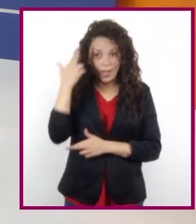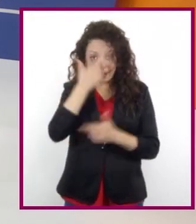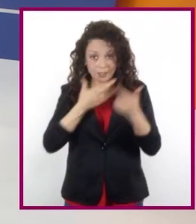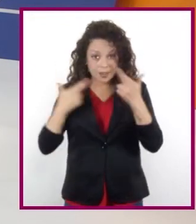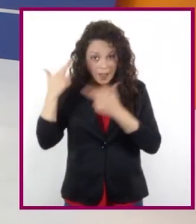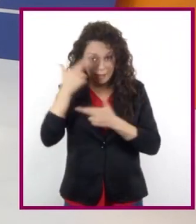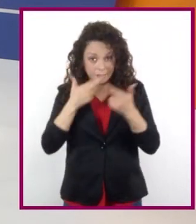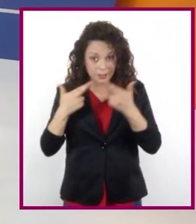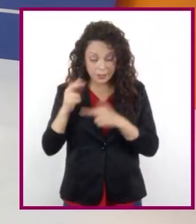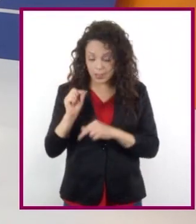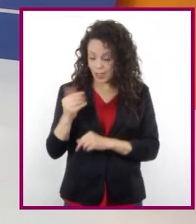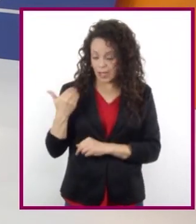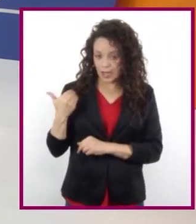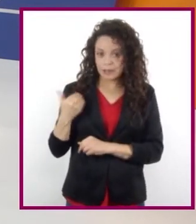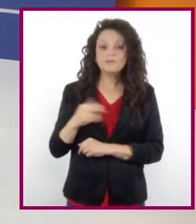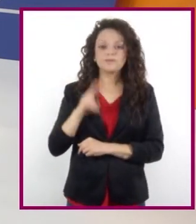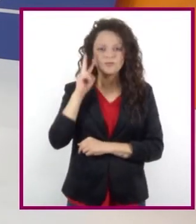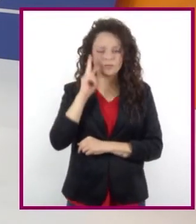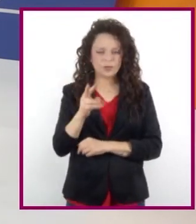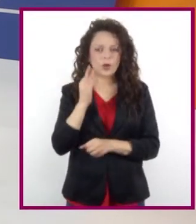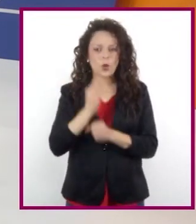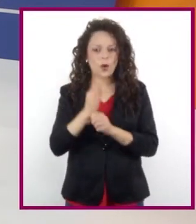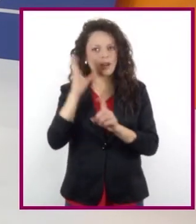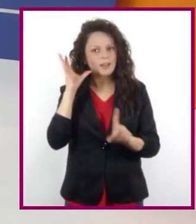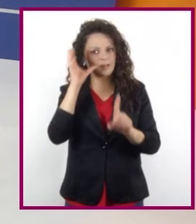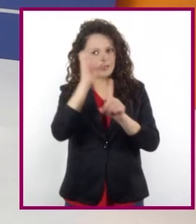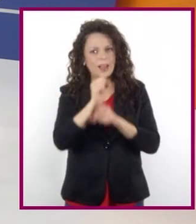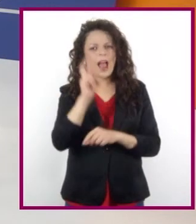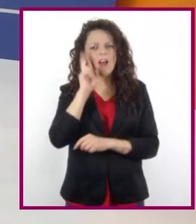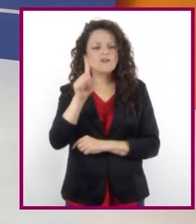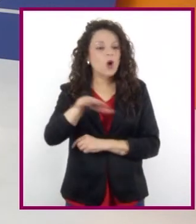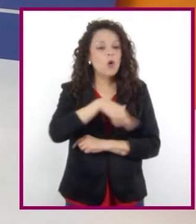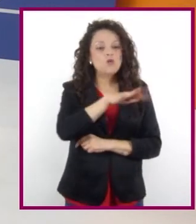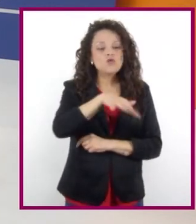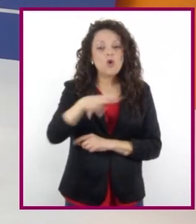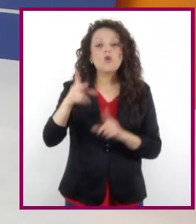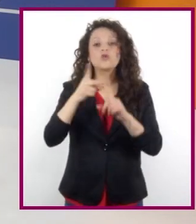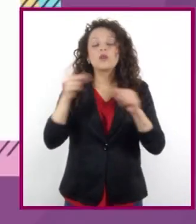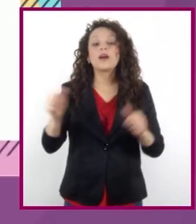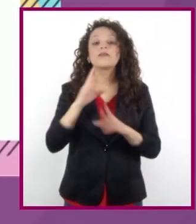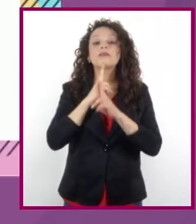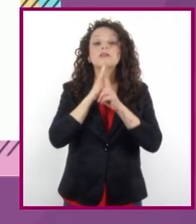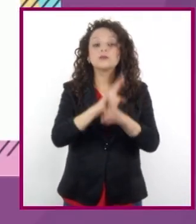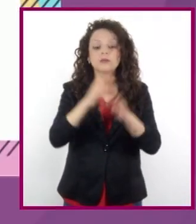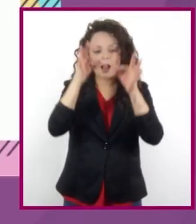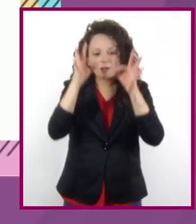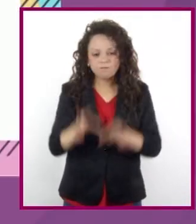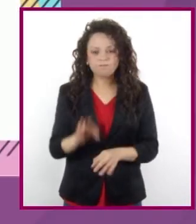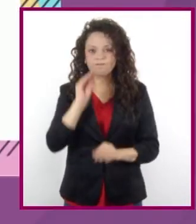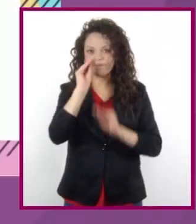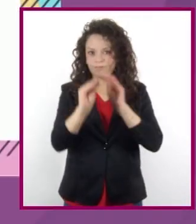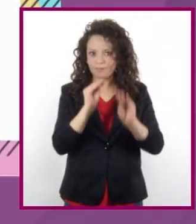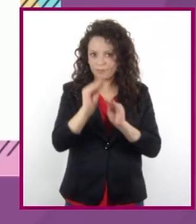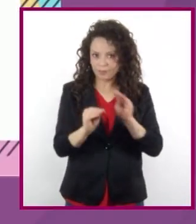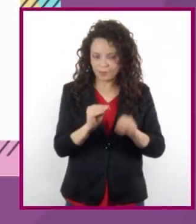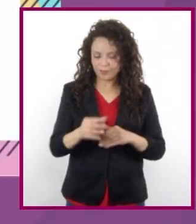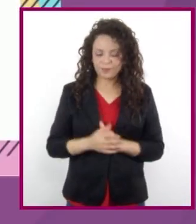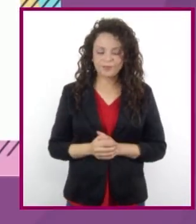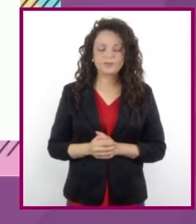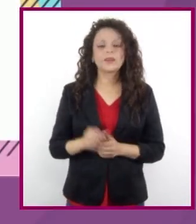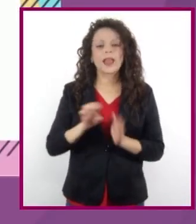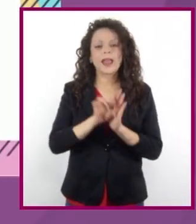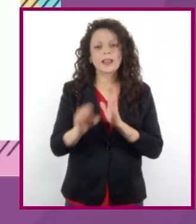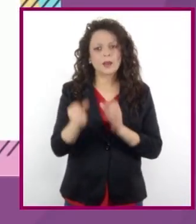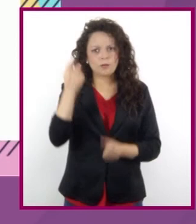sesión, vamos a realizar un reto. Intenten encontrar las respuestas correctas. Algunos ejemplos